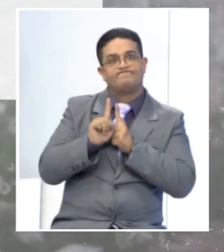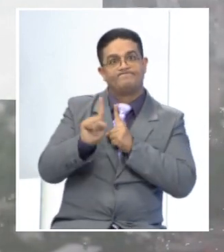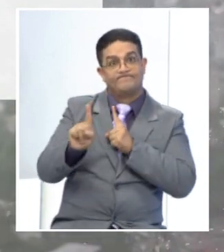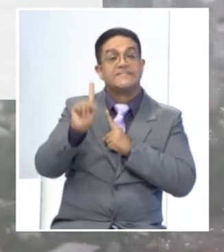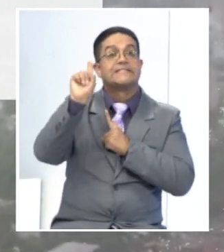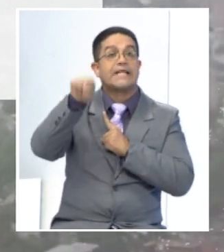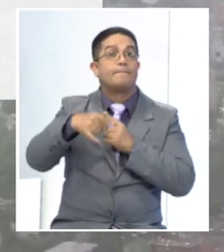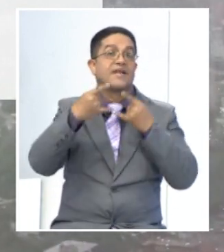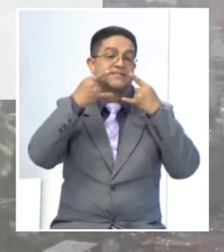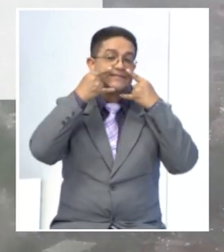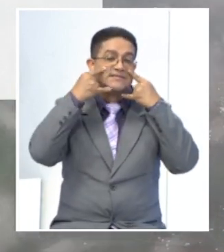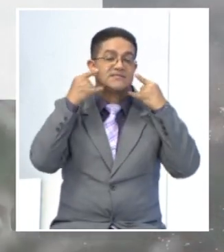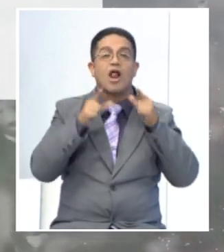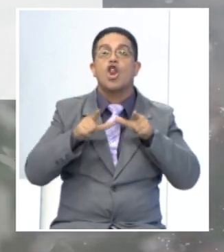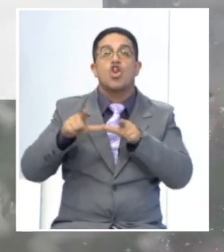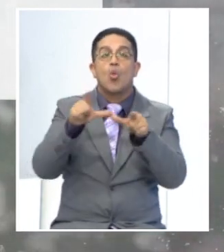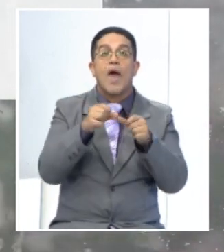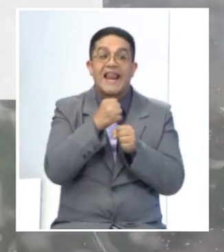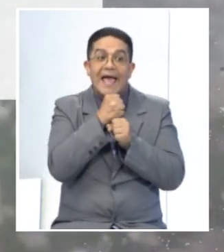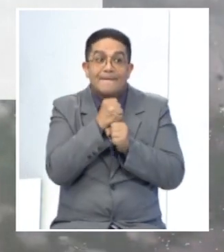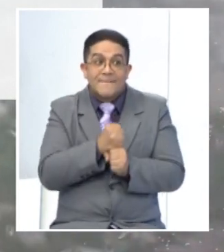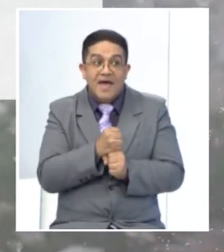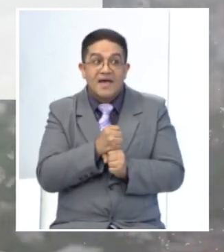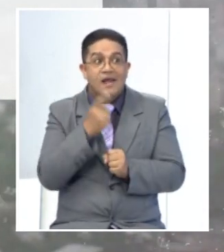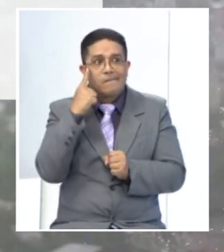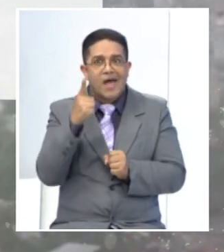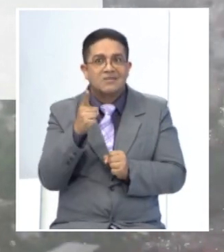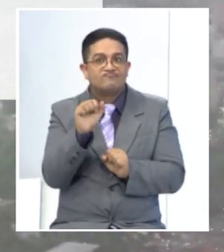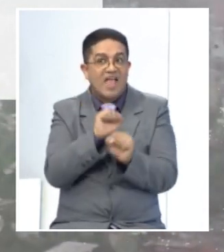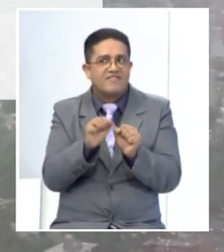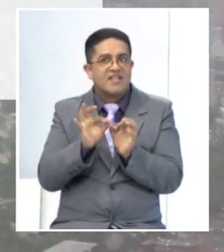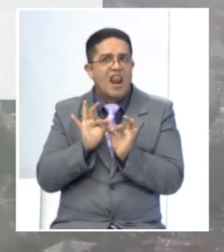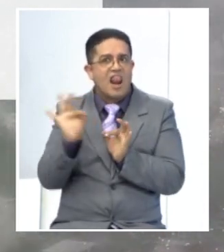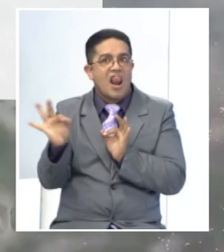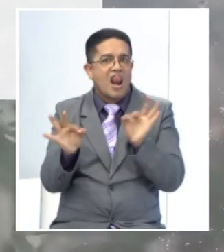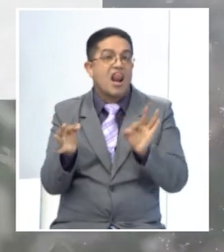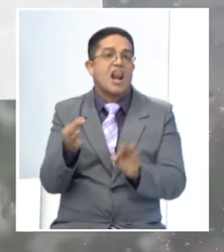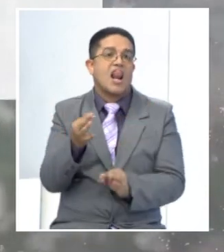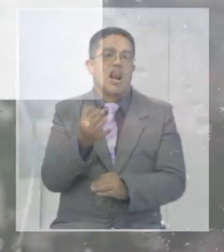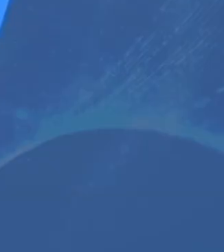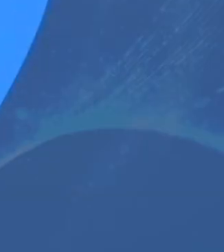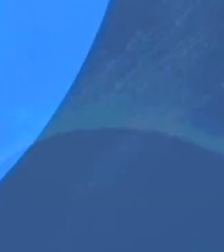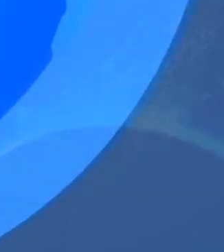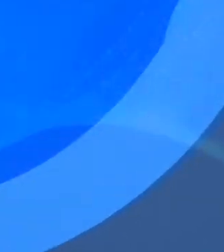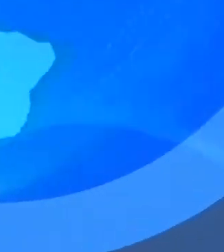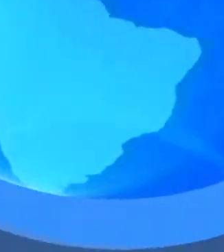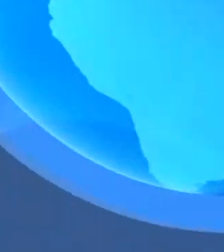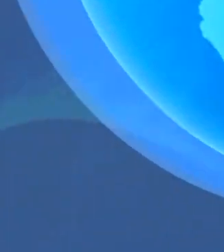tapabocas en sitios de espera para evitar contraer enfermedades respiratorias.